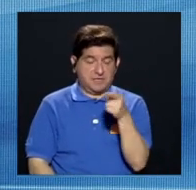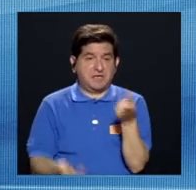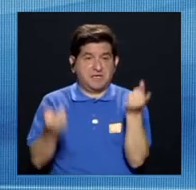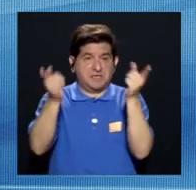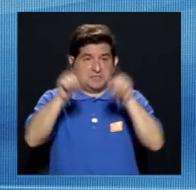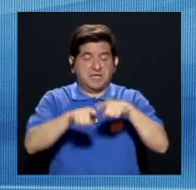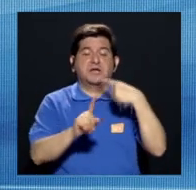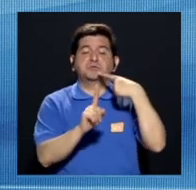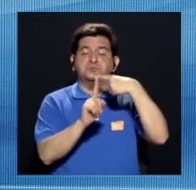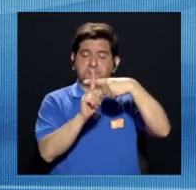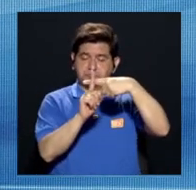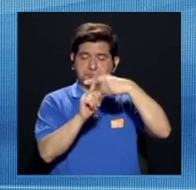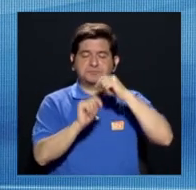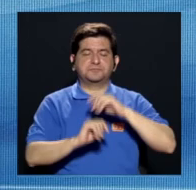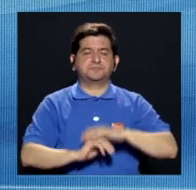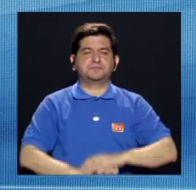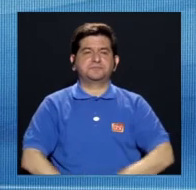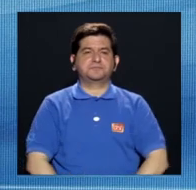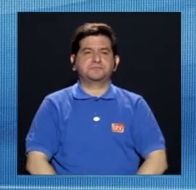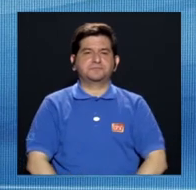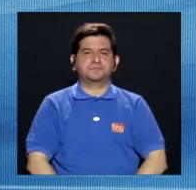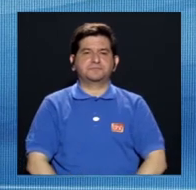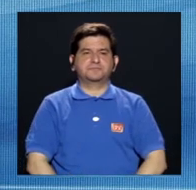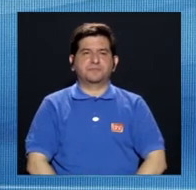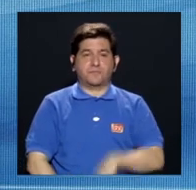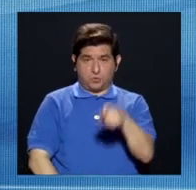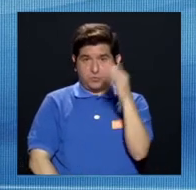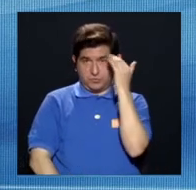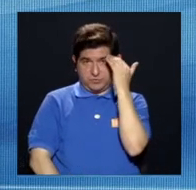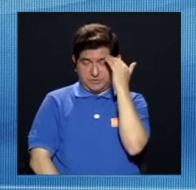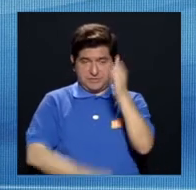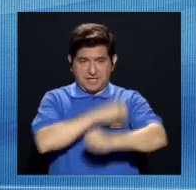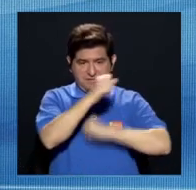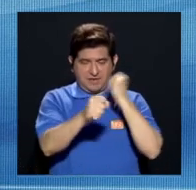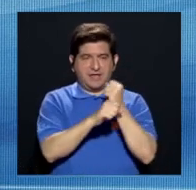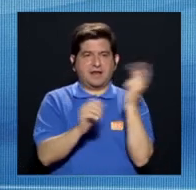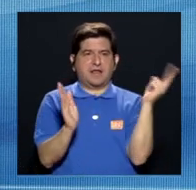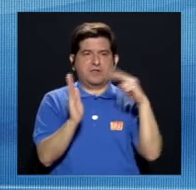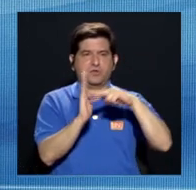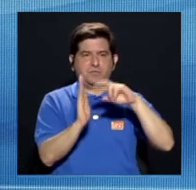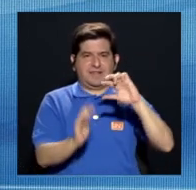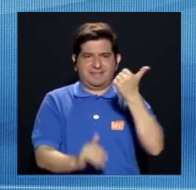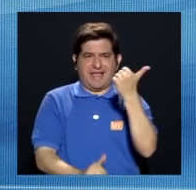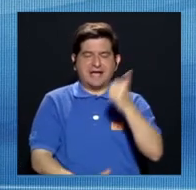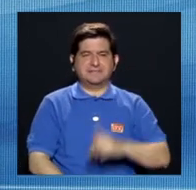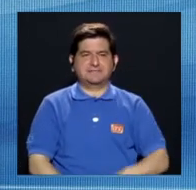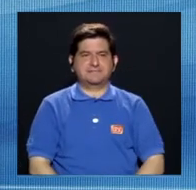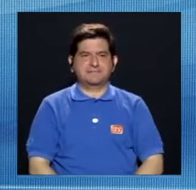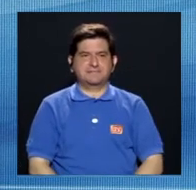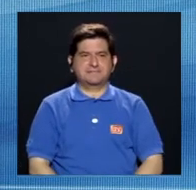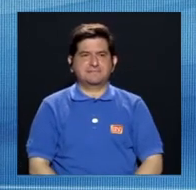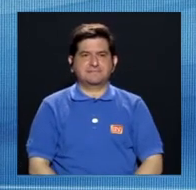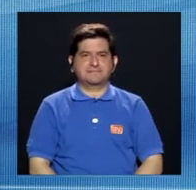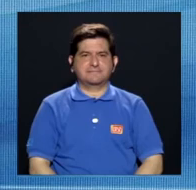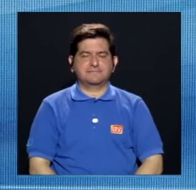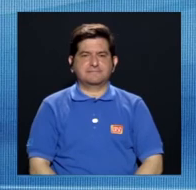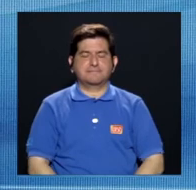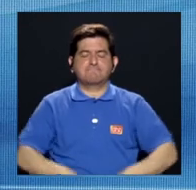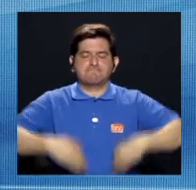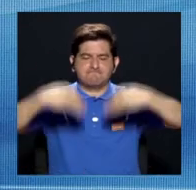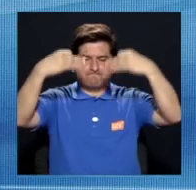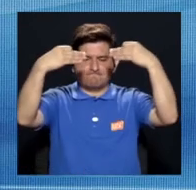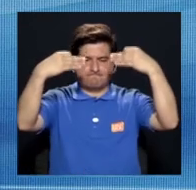muy positiva. Como ustedes saben, en el año 2010 se tomó